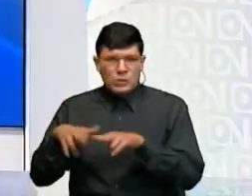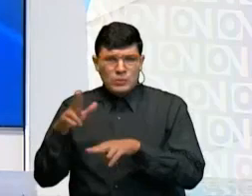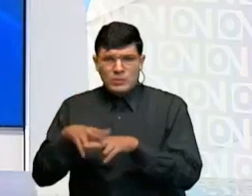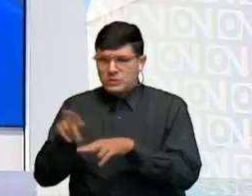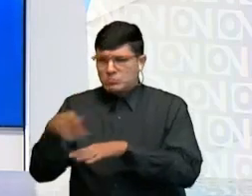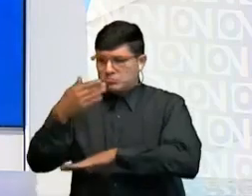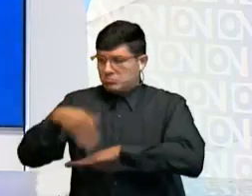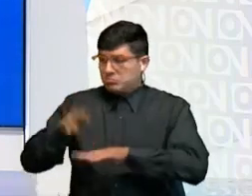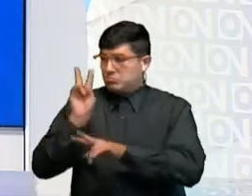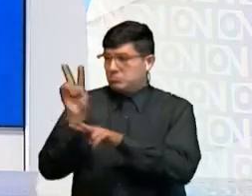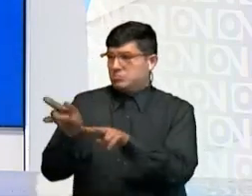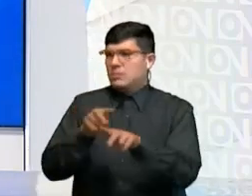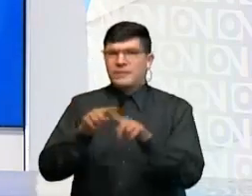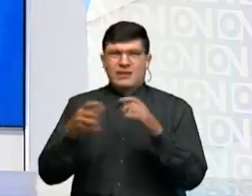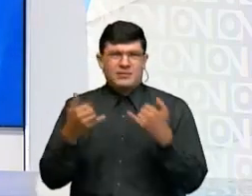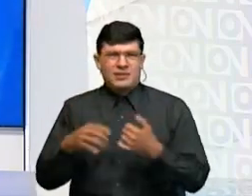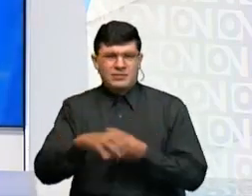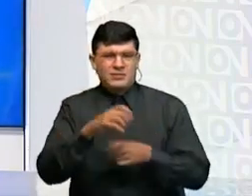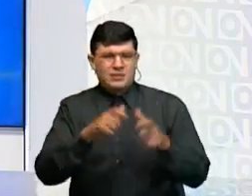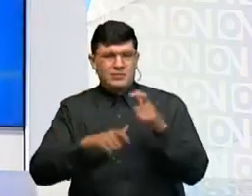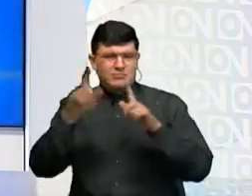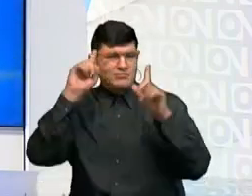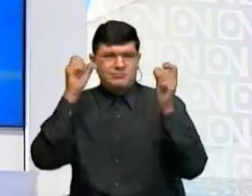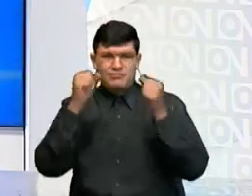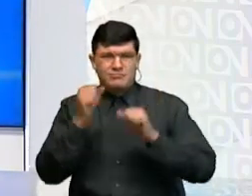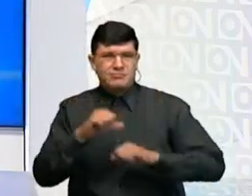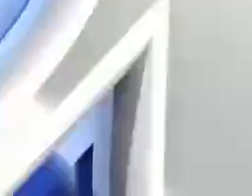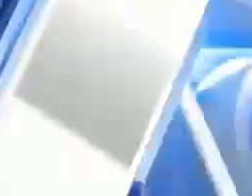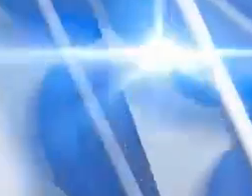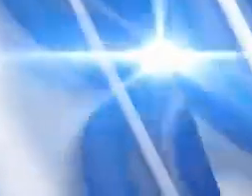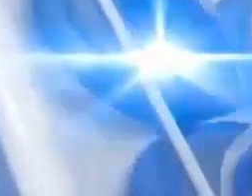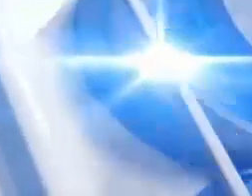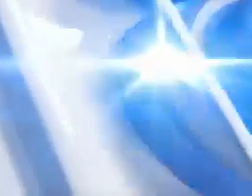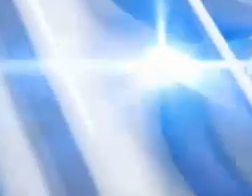d'angelo coronel que dicen los ciudadanos sobre esta situación adelante